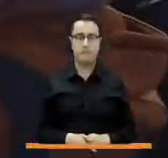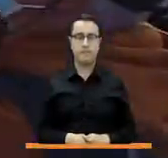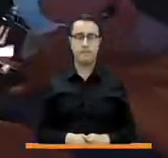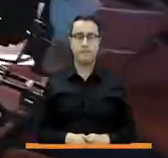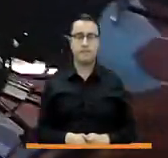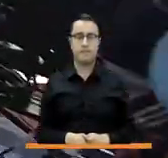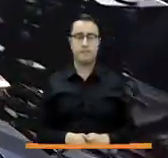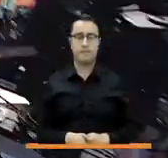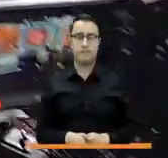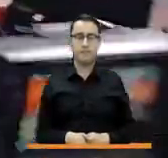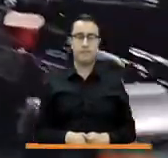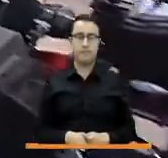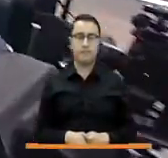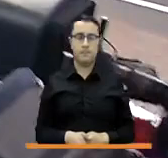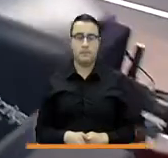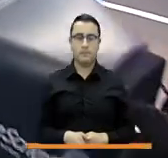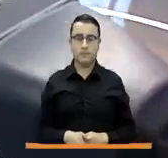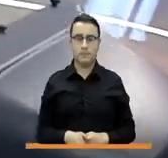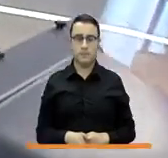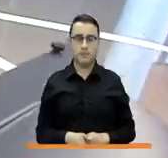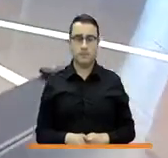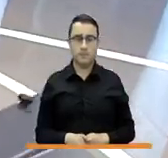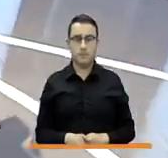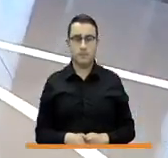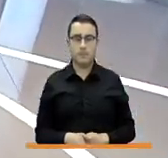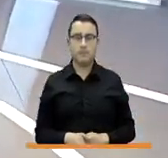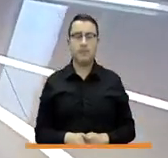en creer.